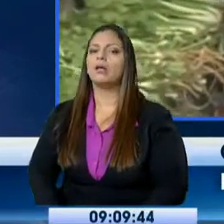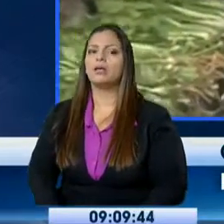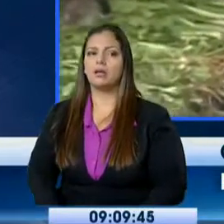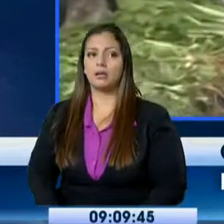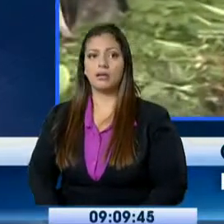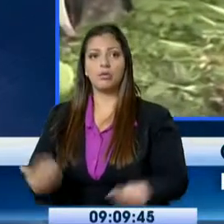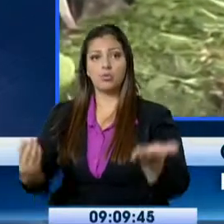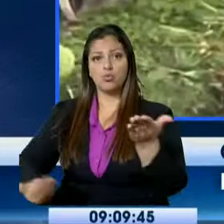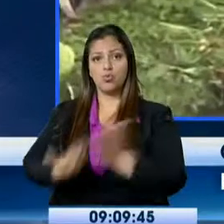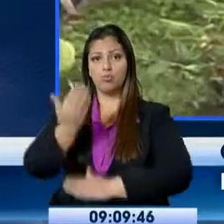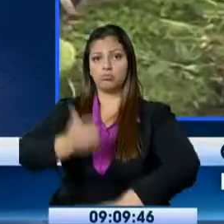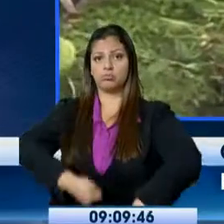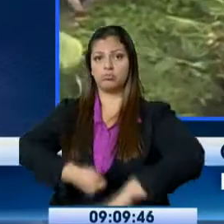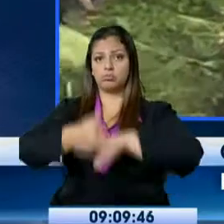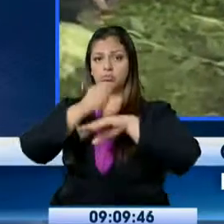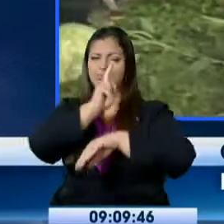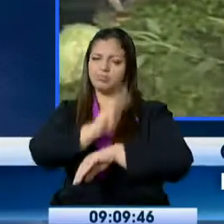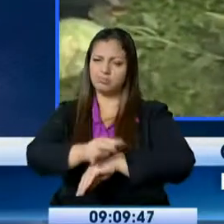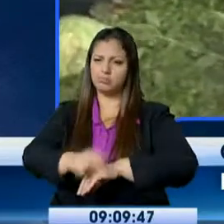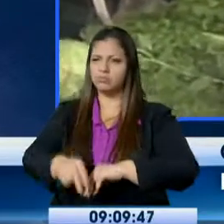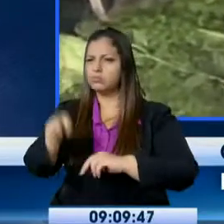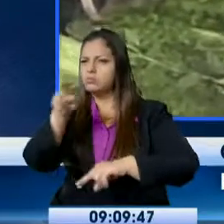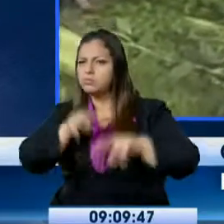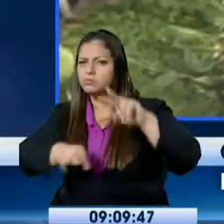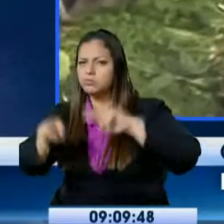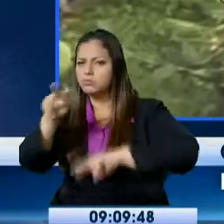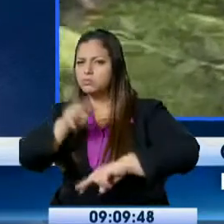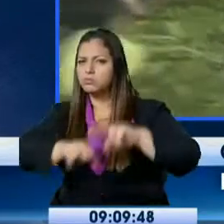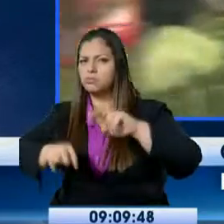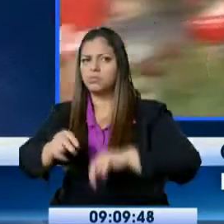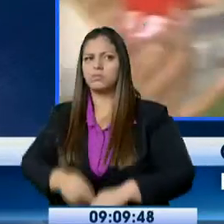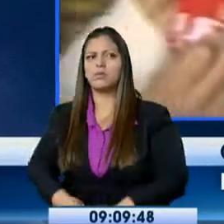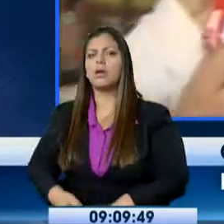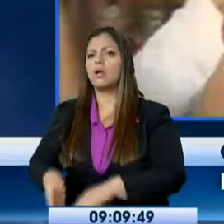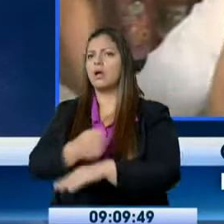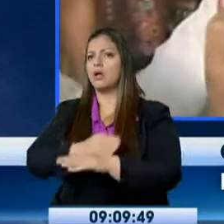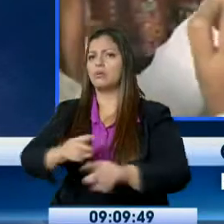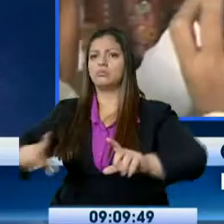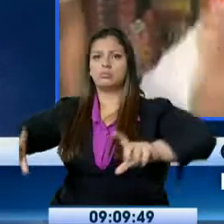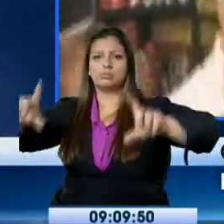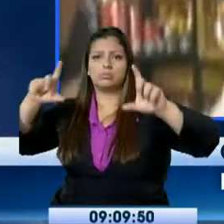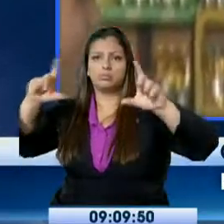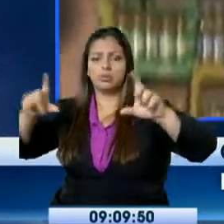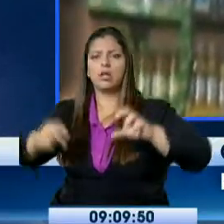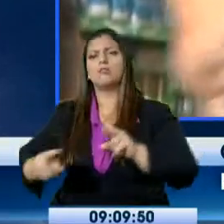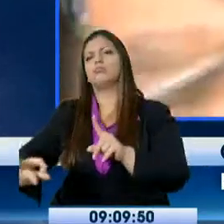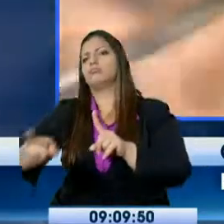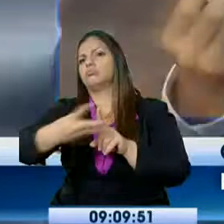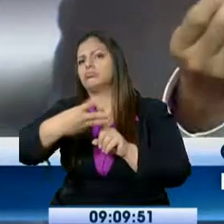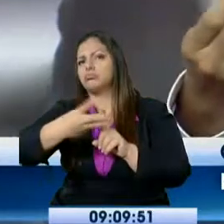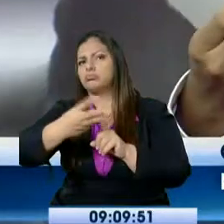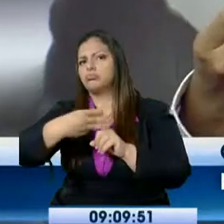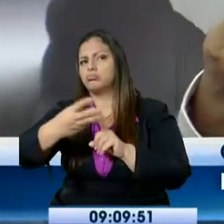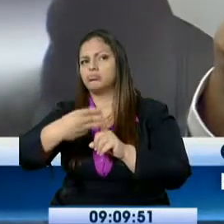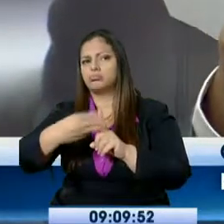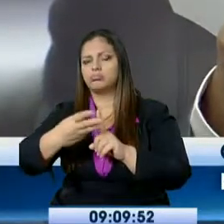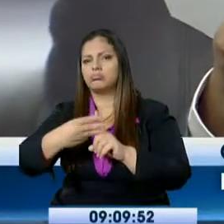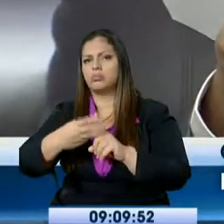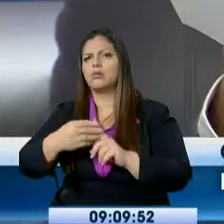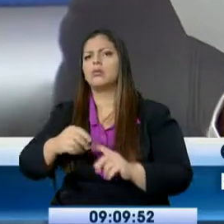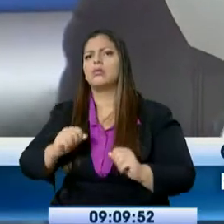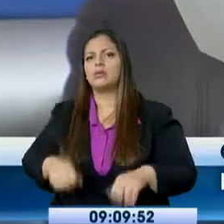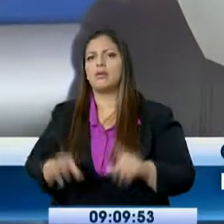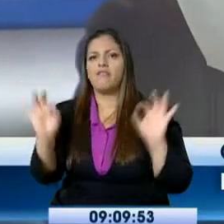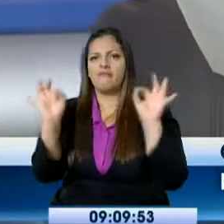intendencia hemos establecido canales de comunicación a través de las redes sociales tenemos en la página de